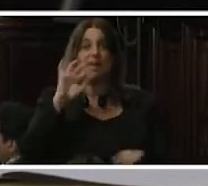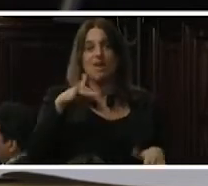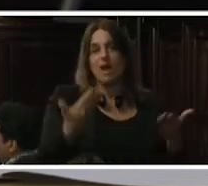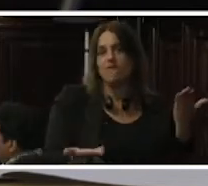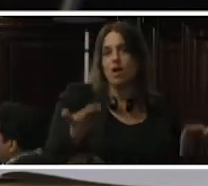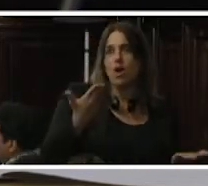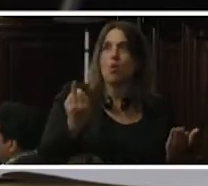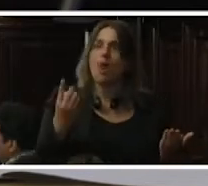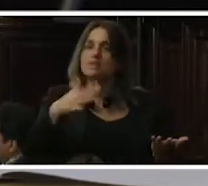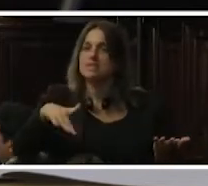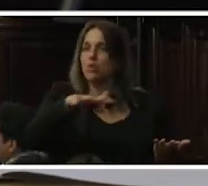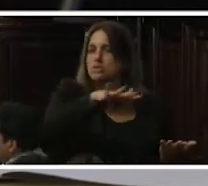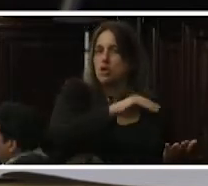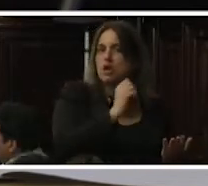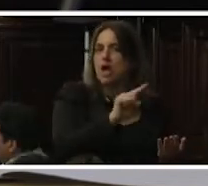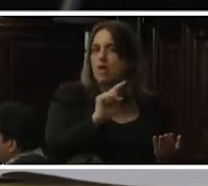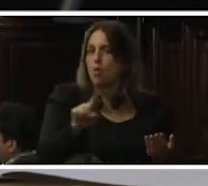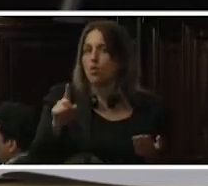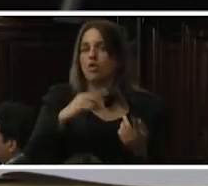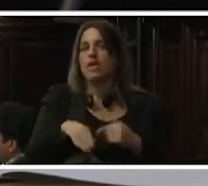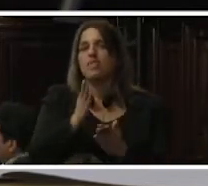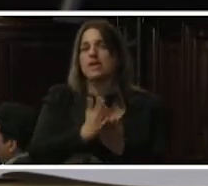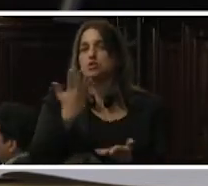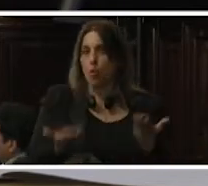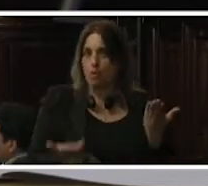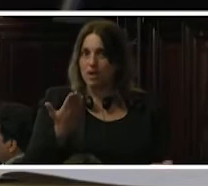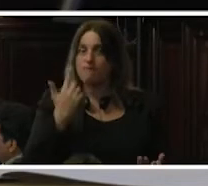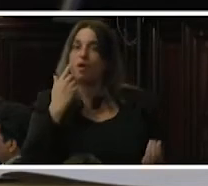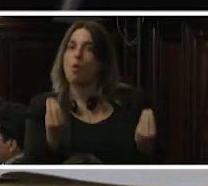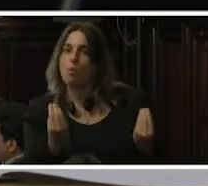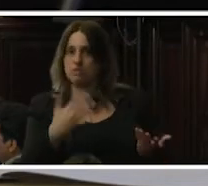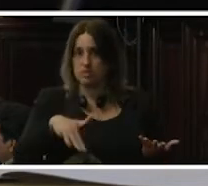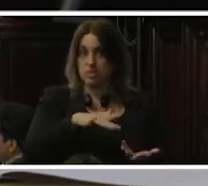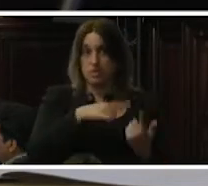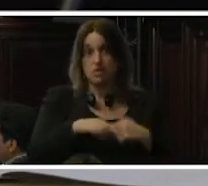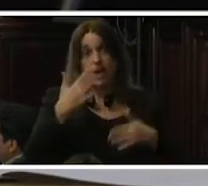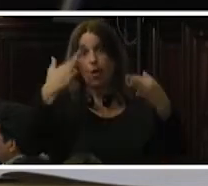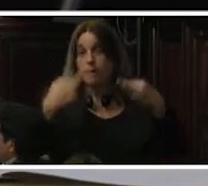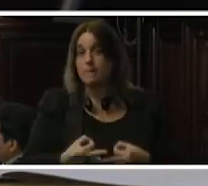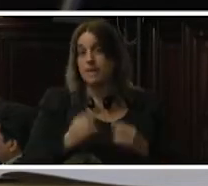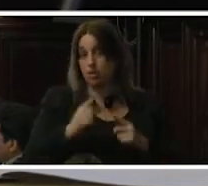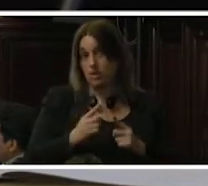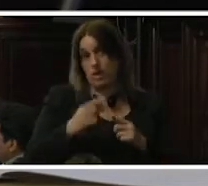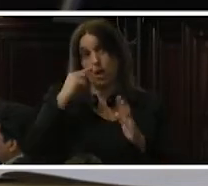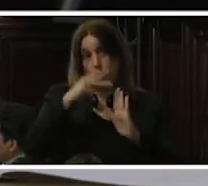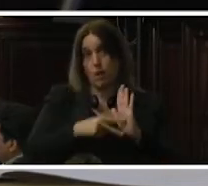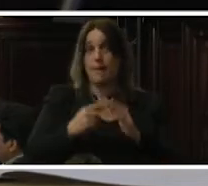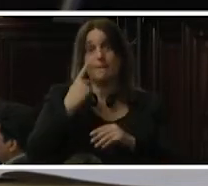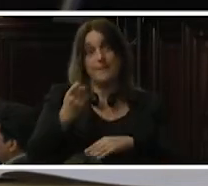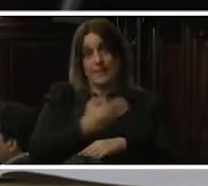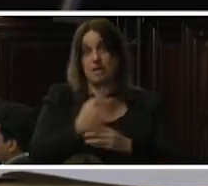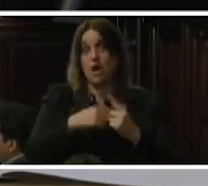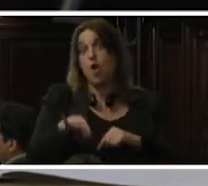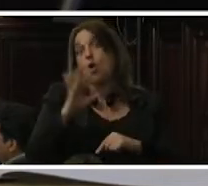de derechos humanos de los pueblos en aislamiento voluntario y contacto inicial, el cumplimiento de medidas cautelares u otras adoptadas